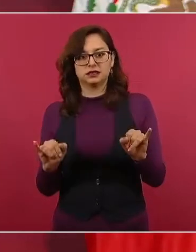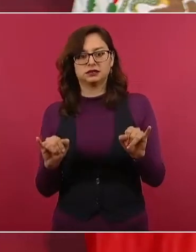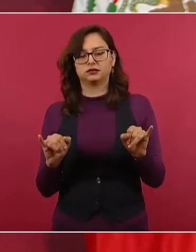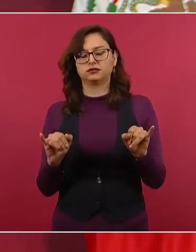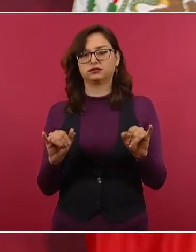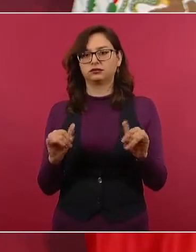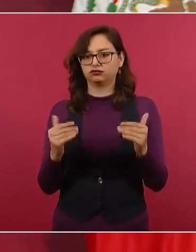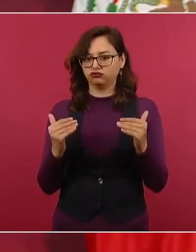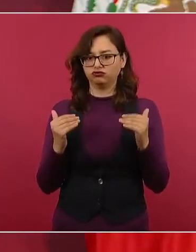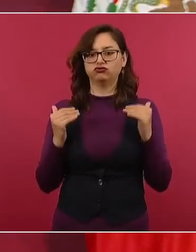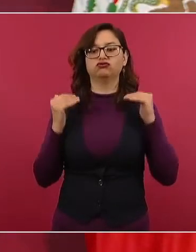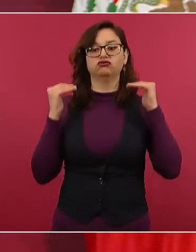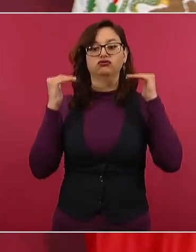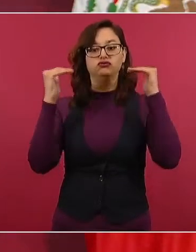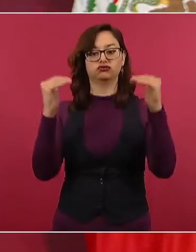y